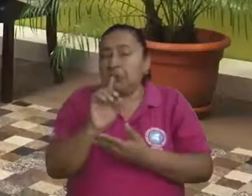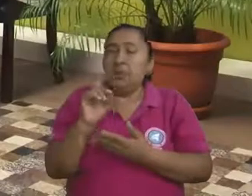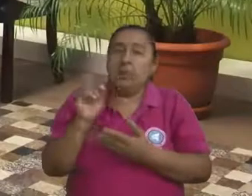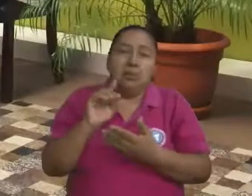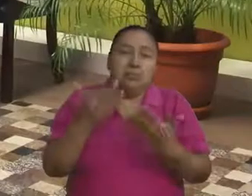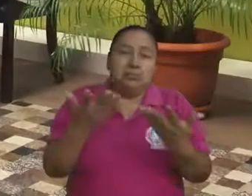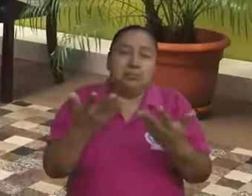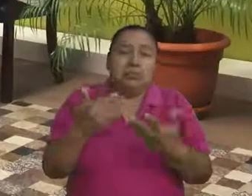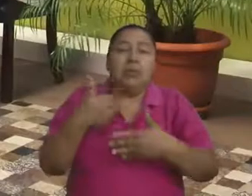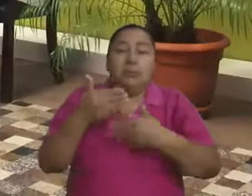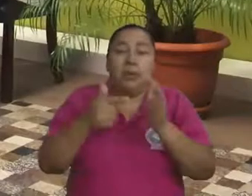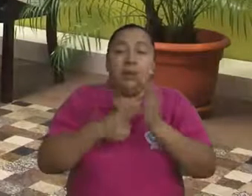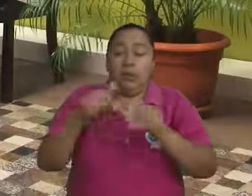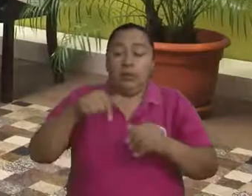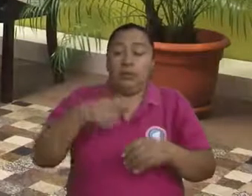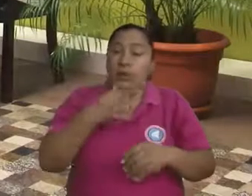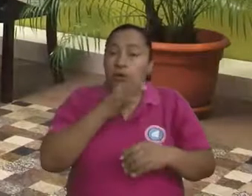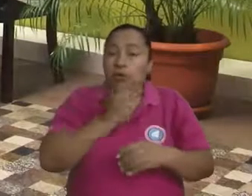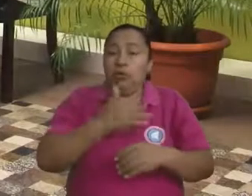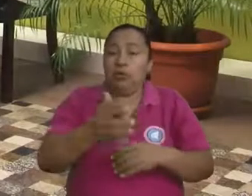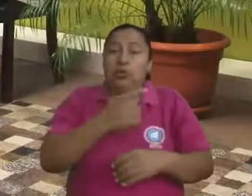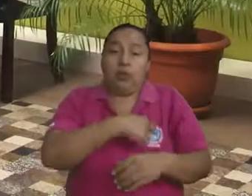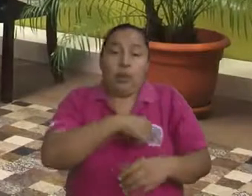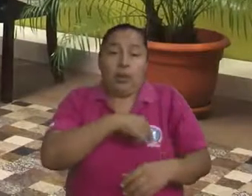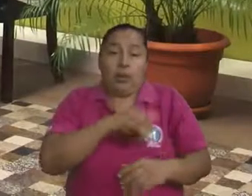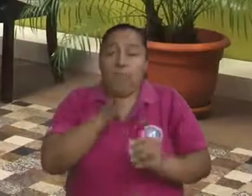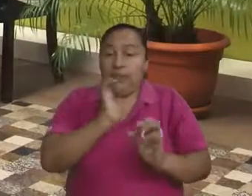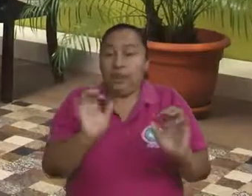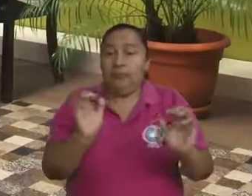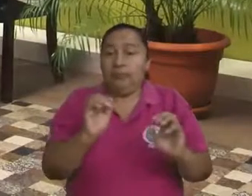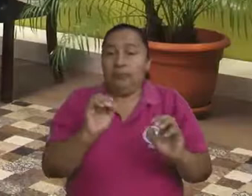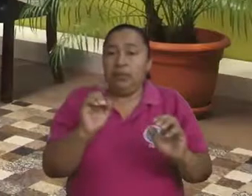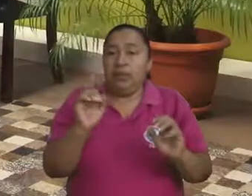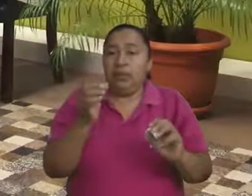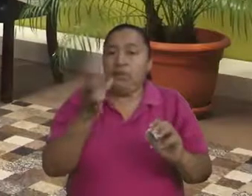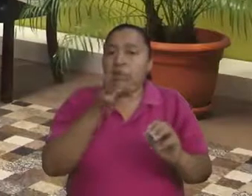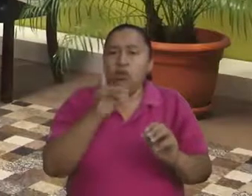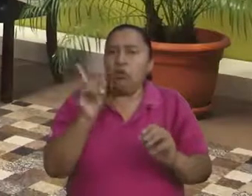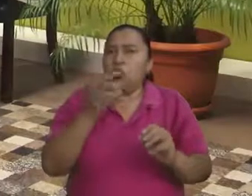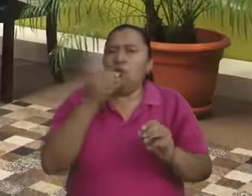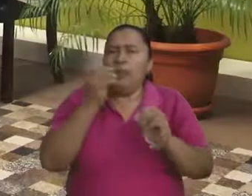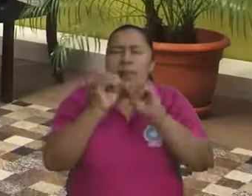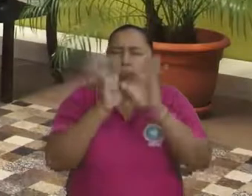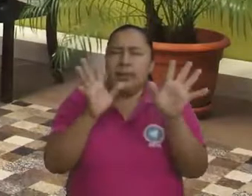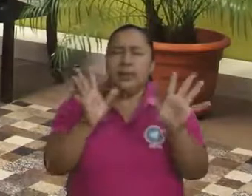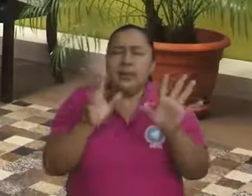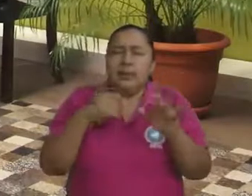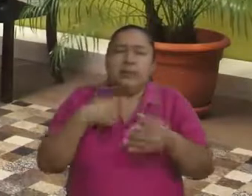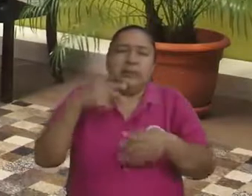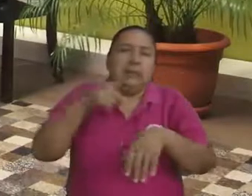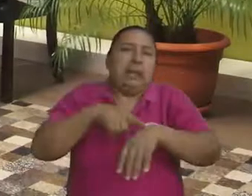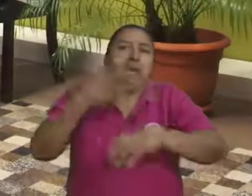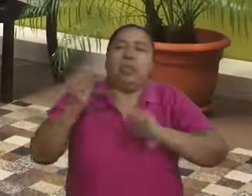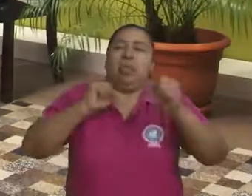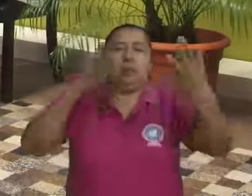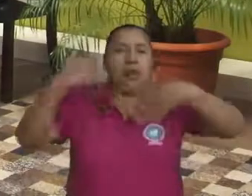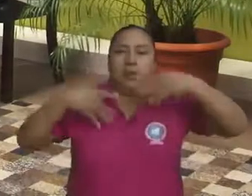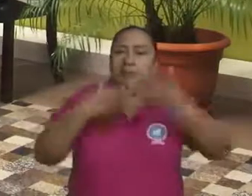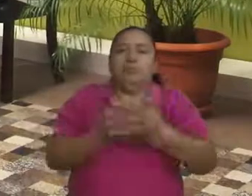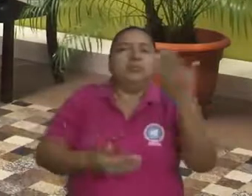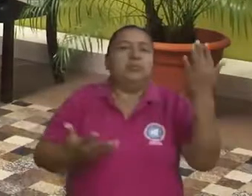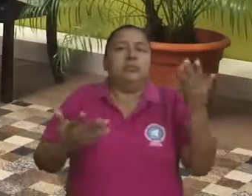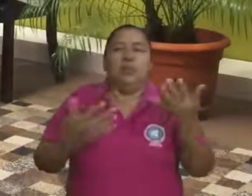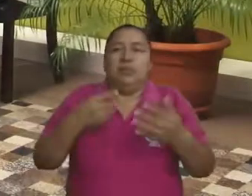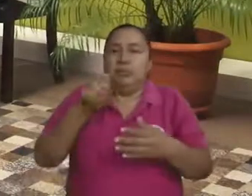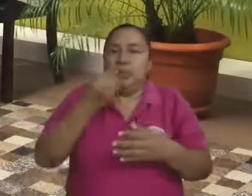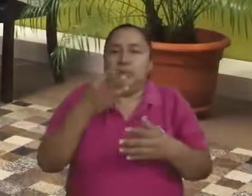comen. Ahorita con la entrada a clase, acordémonos que hay niños que no desayunan porque se levantan tarde, se bañan tarde, y